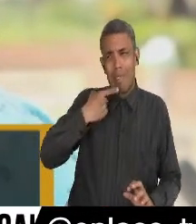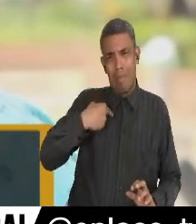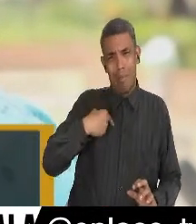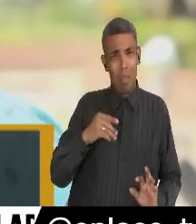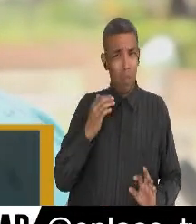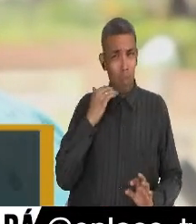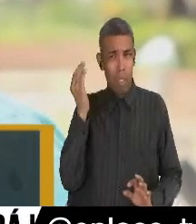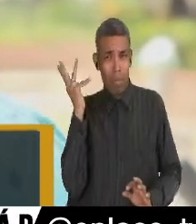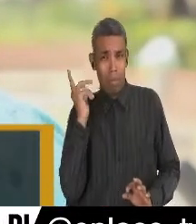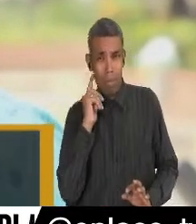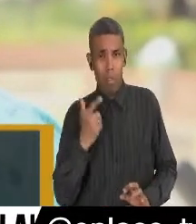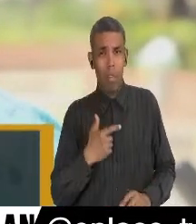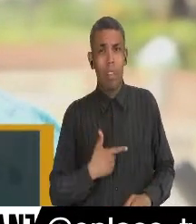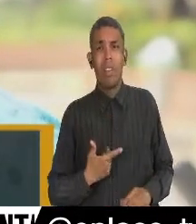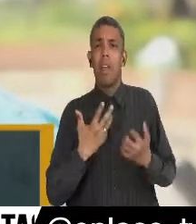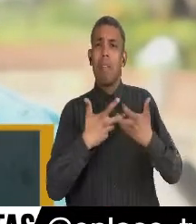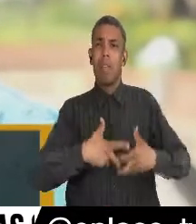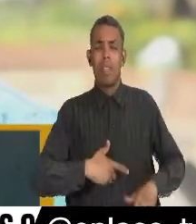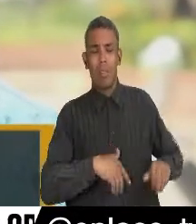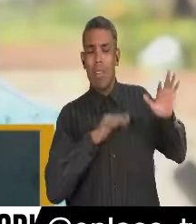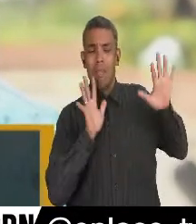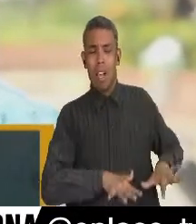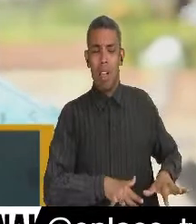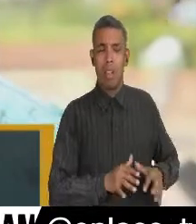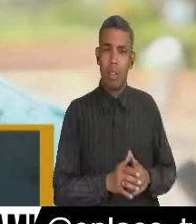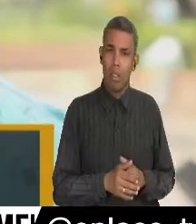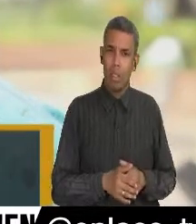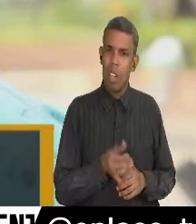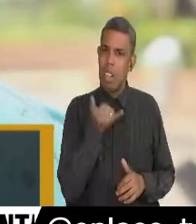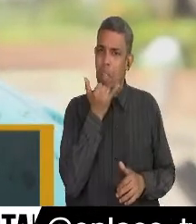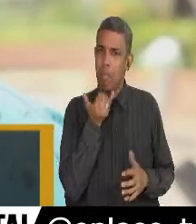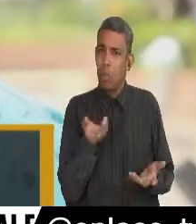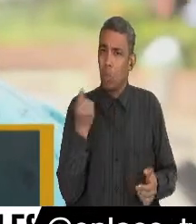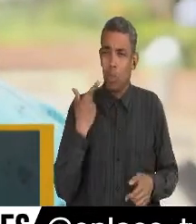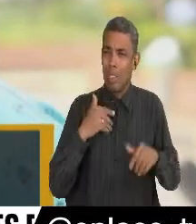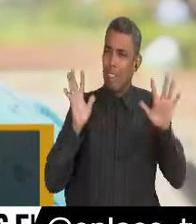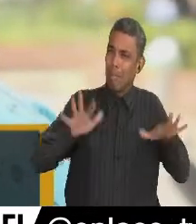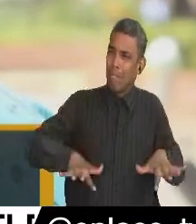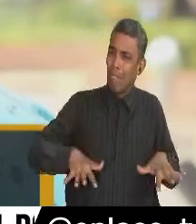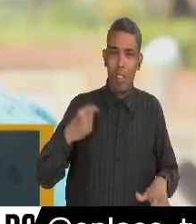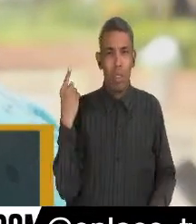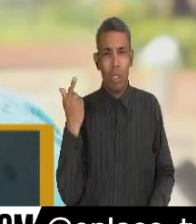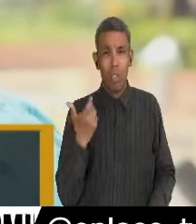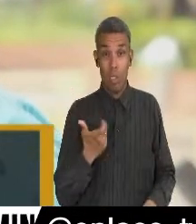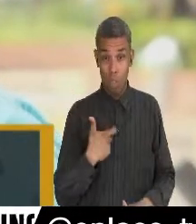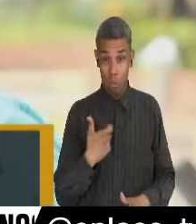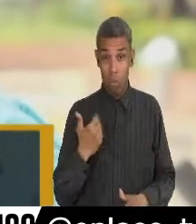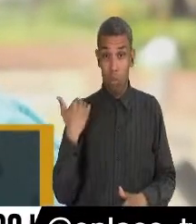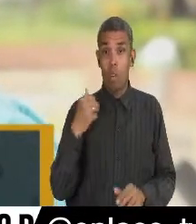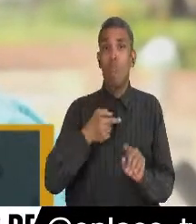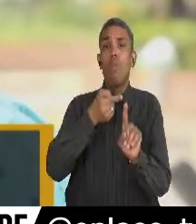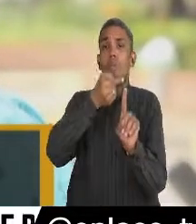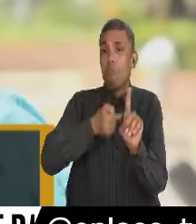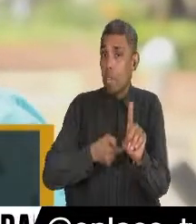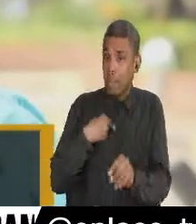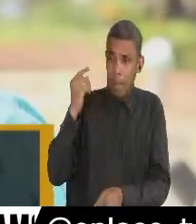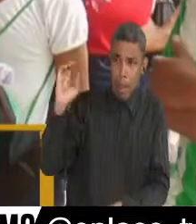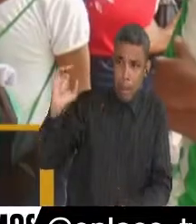pasar con nosotros. Ya esta es la segunda quincena que no recibimos salario. Entonces, pues, mi llamado es a los compañeros